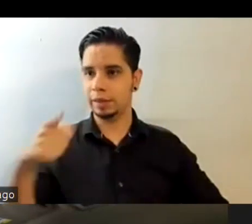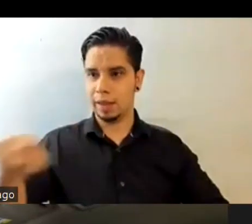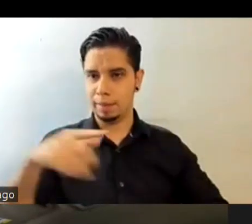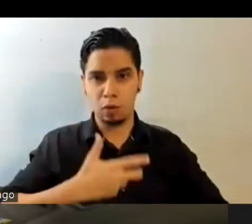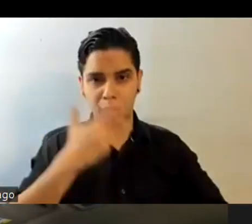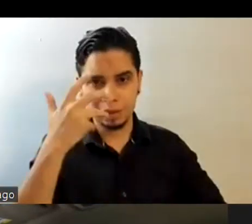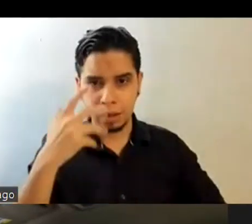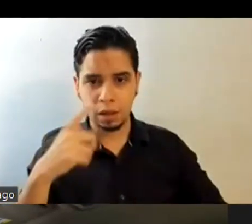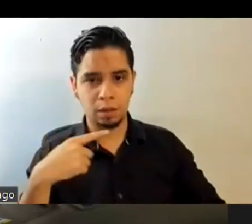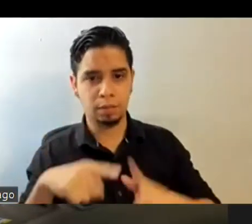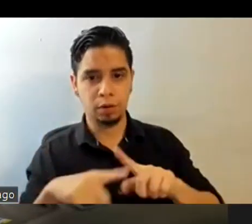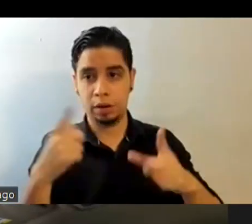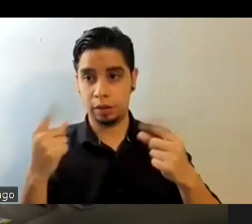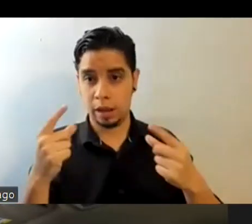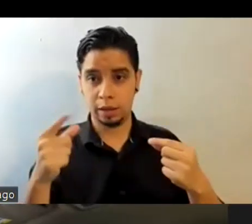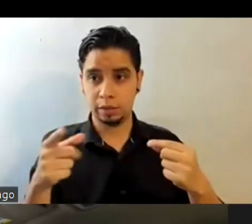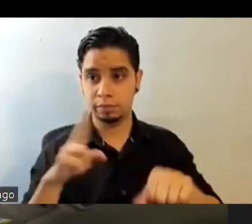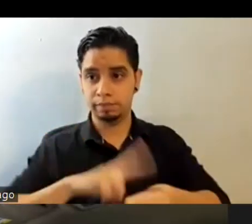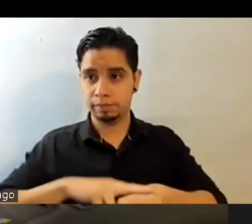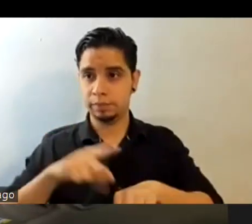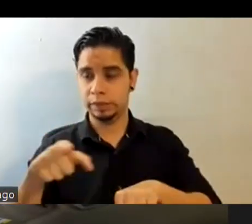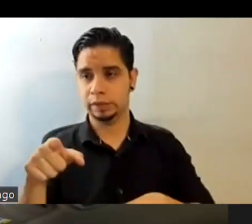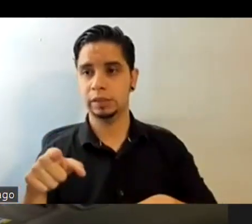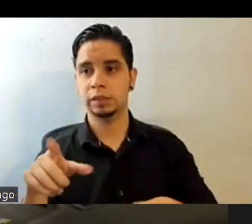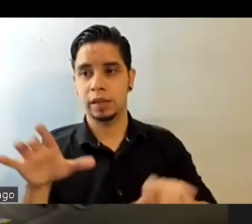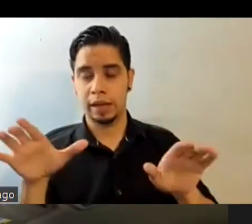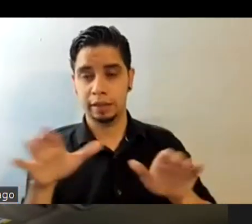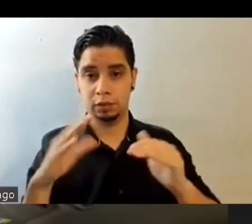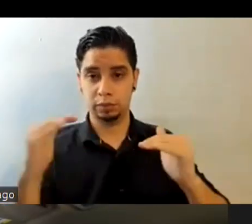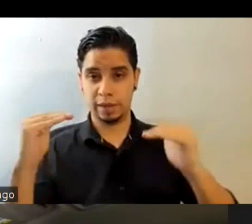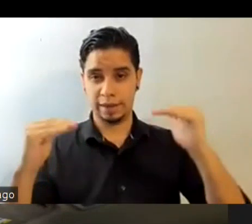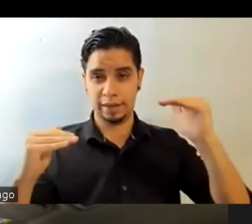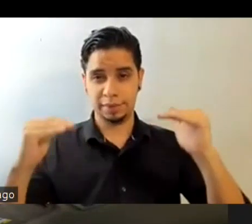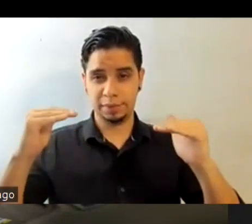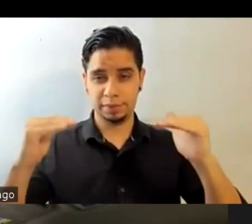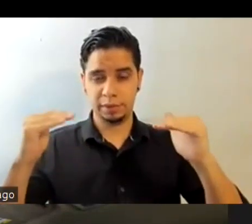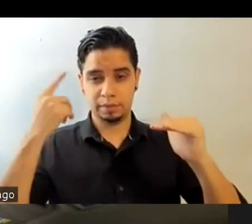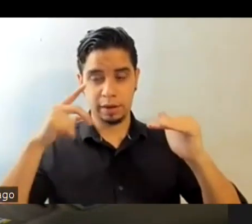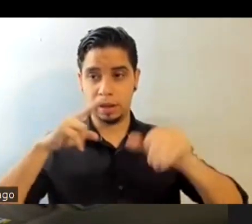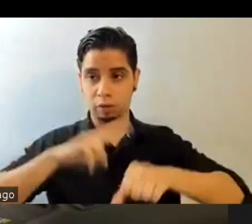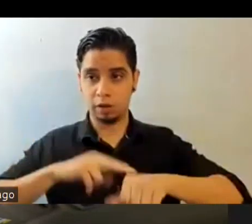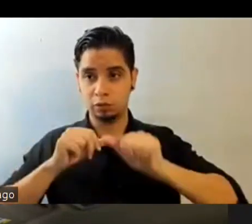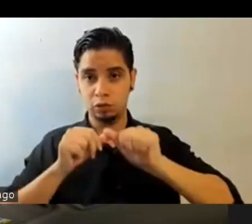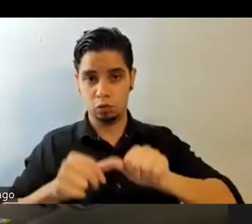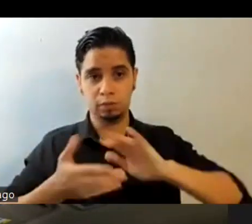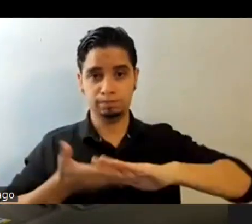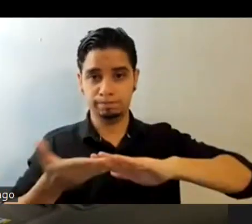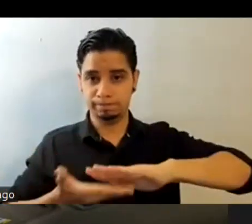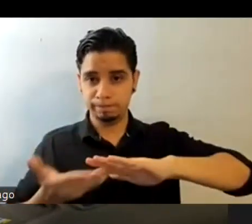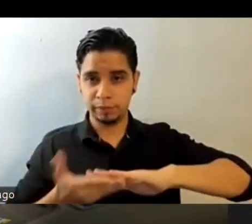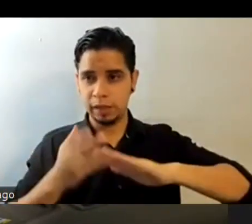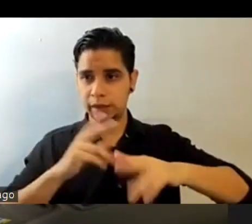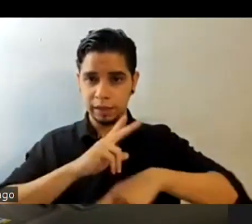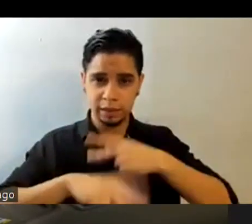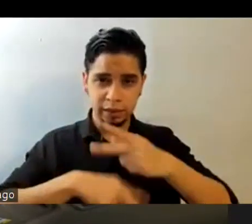realidad lo que ella hace es un equilibrio y necesita estas cosas que ocurran para que la naturaleza siga funcionando. Y ese tipo de análisis así,